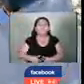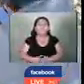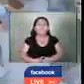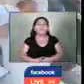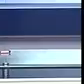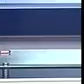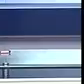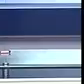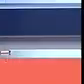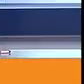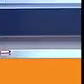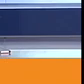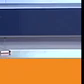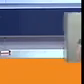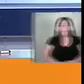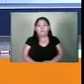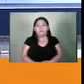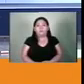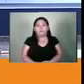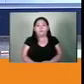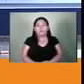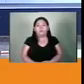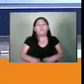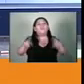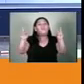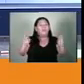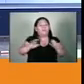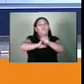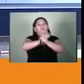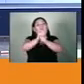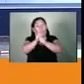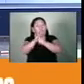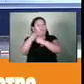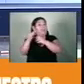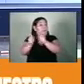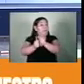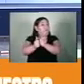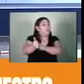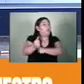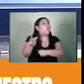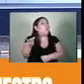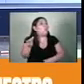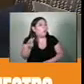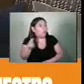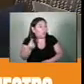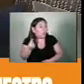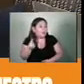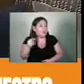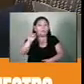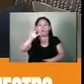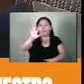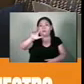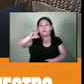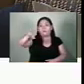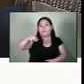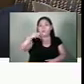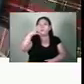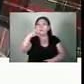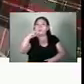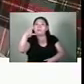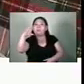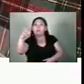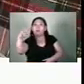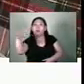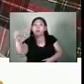Hechos. La pandemia del COVID-19 superó este lunes la cifra de, escuche usted, 5 millones de